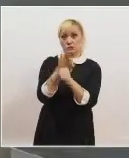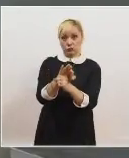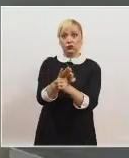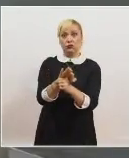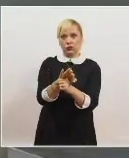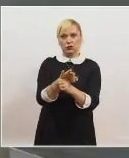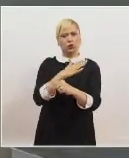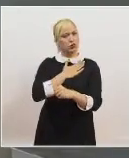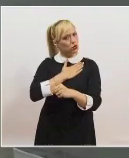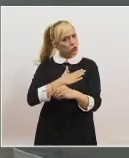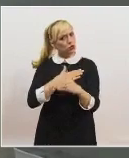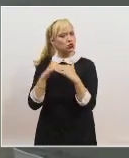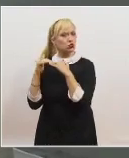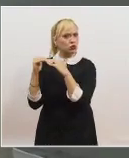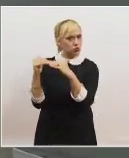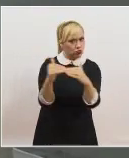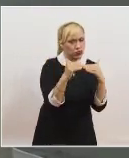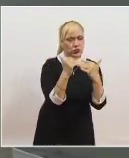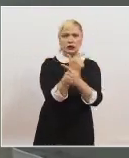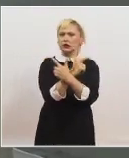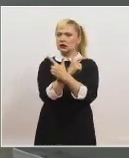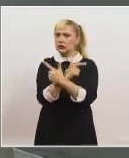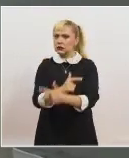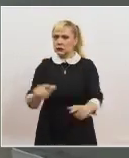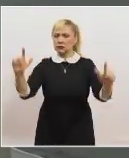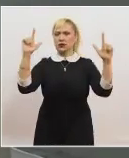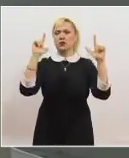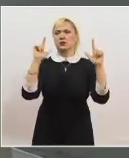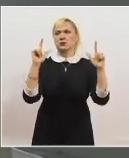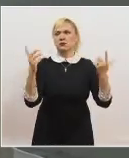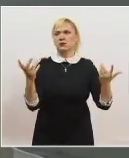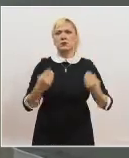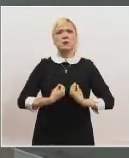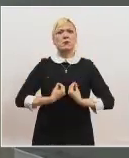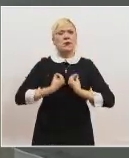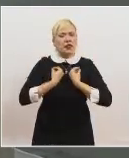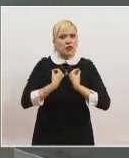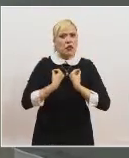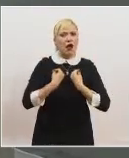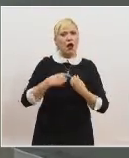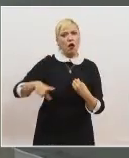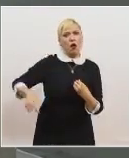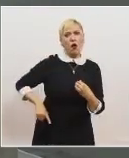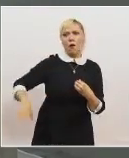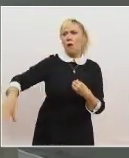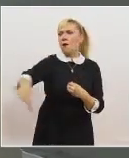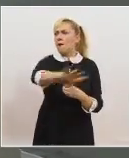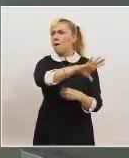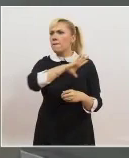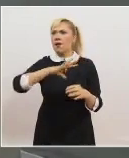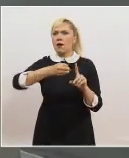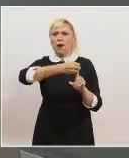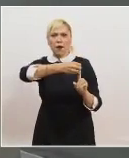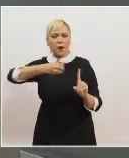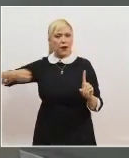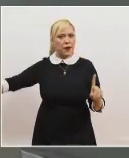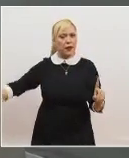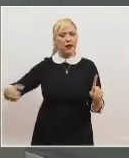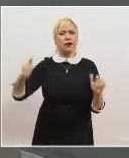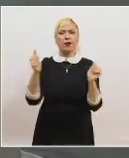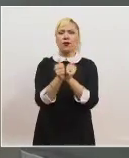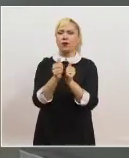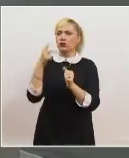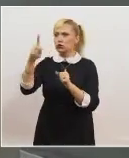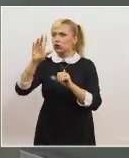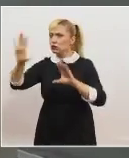instituciones democráticas, de las libertades democráticas, de la vida republicana y de la vida además en una sociedad que se integra